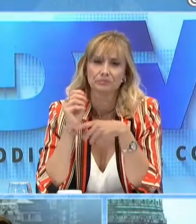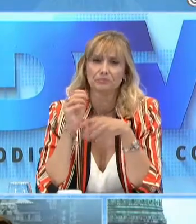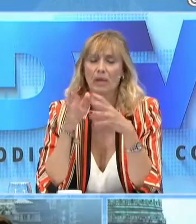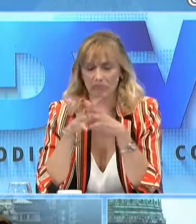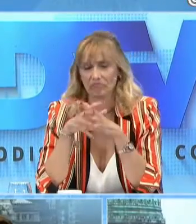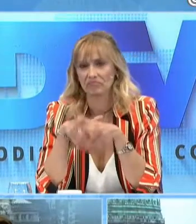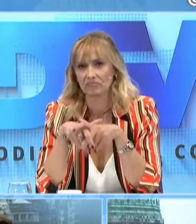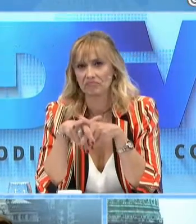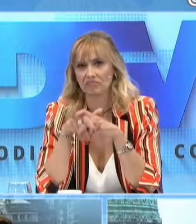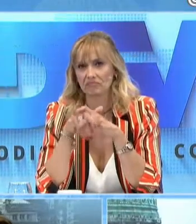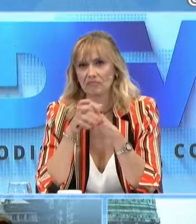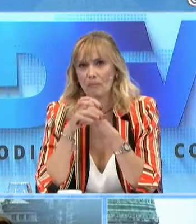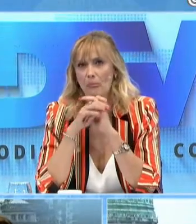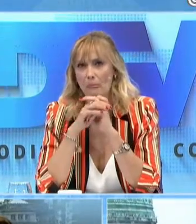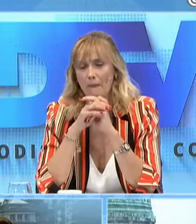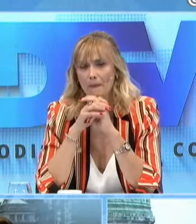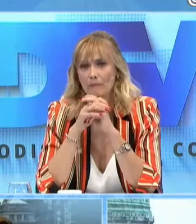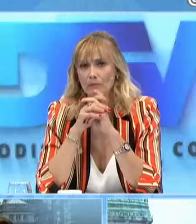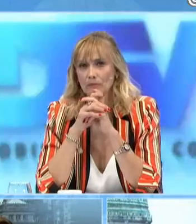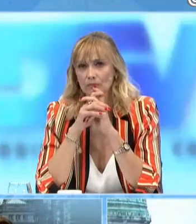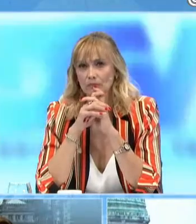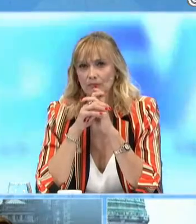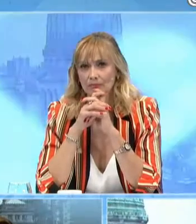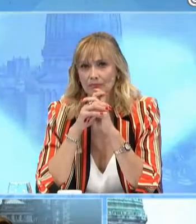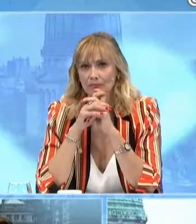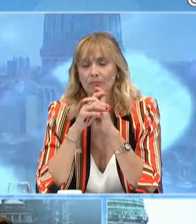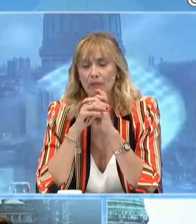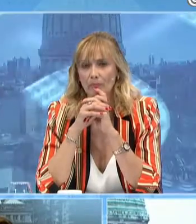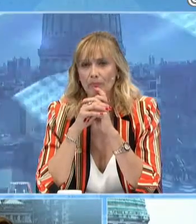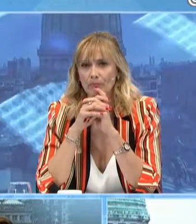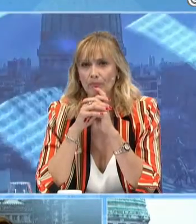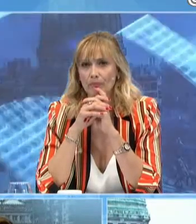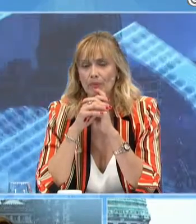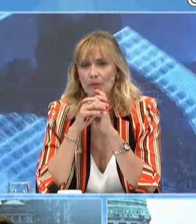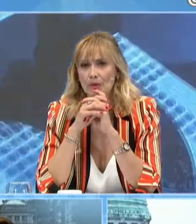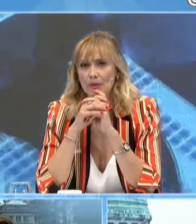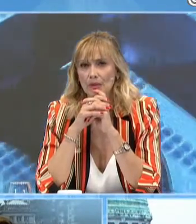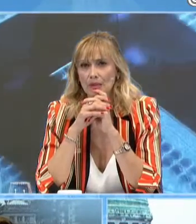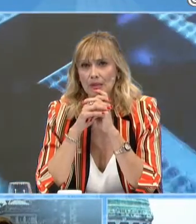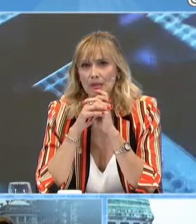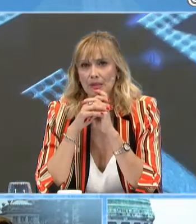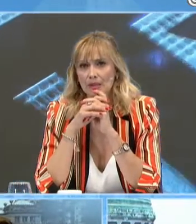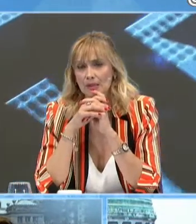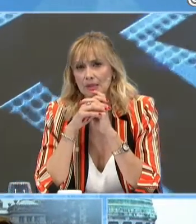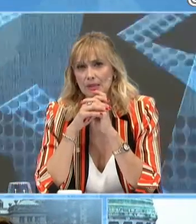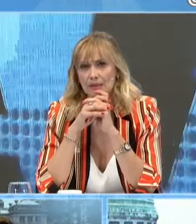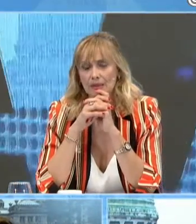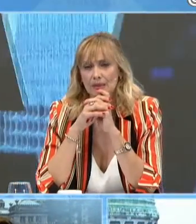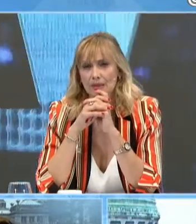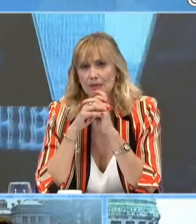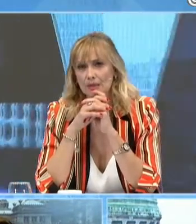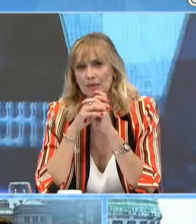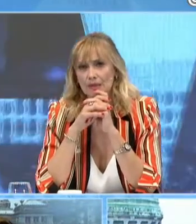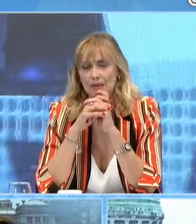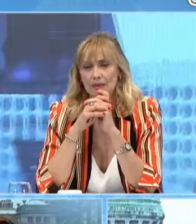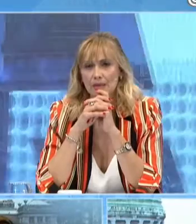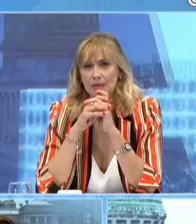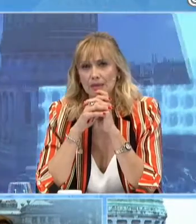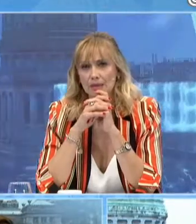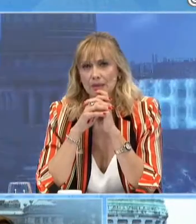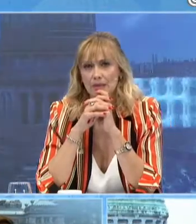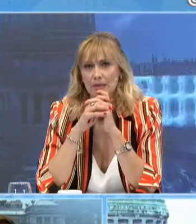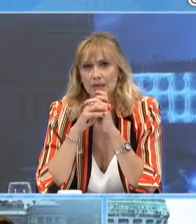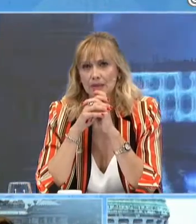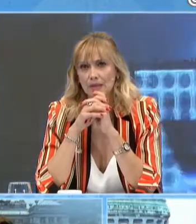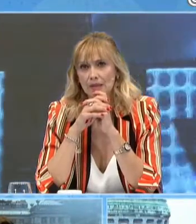empresa y después al mismo tiempo que la juegue en la timba financiera. Esto me remonta hace varios años atrás. Ustedes